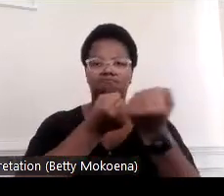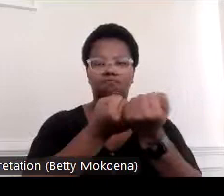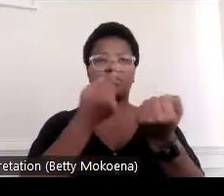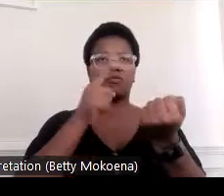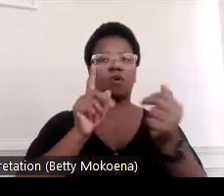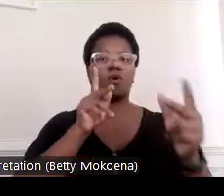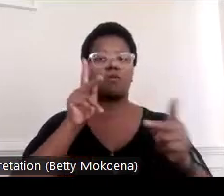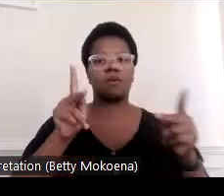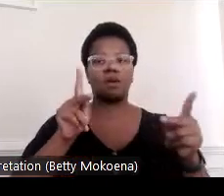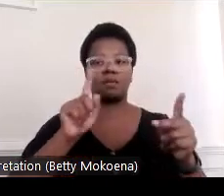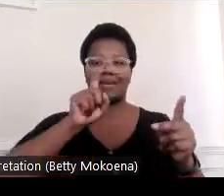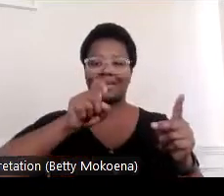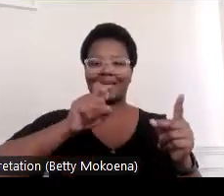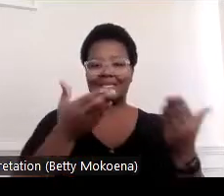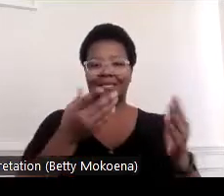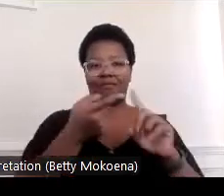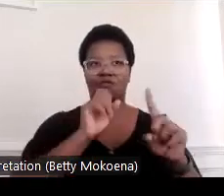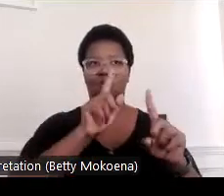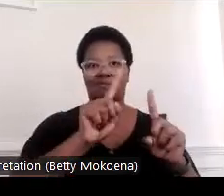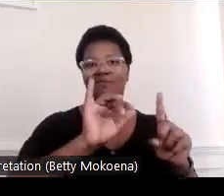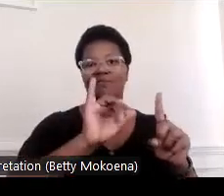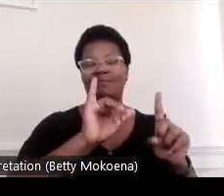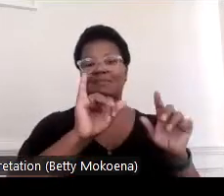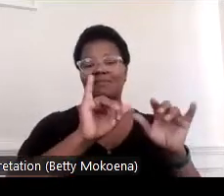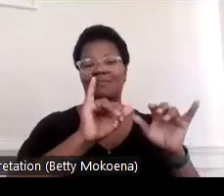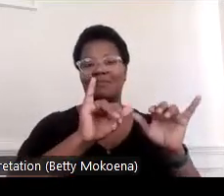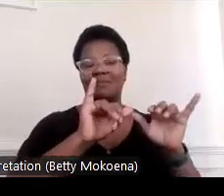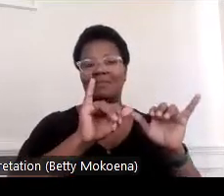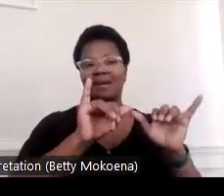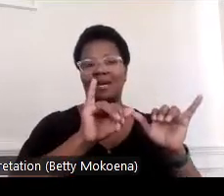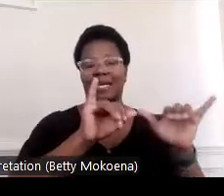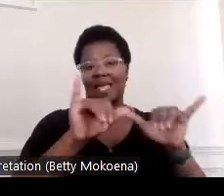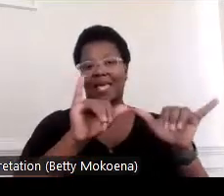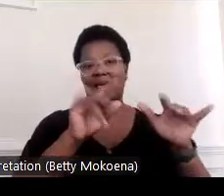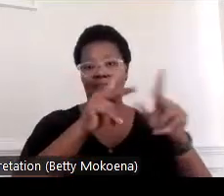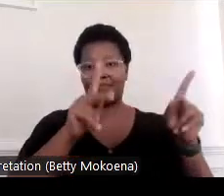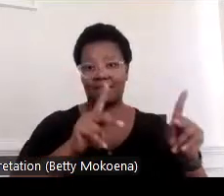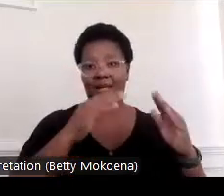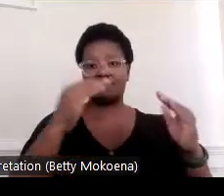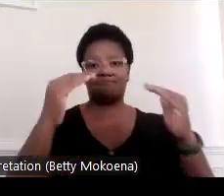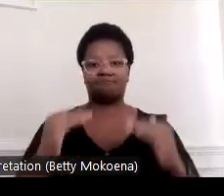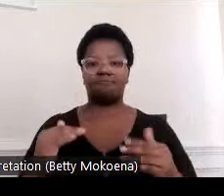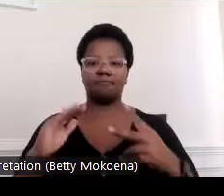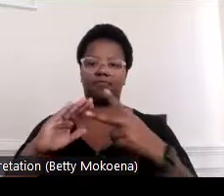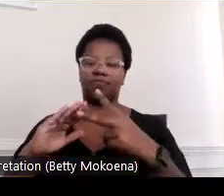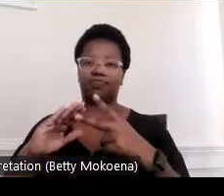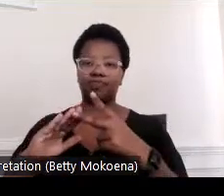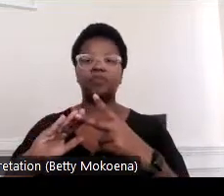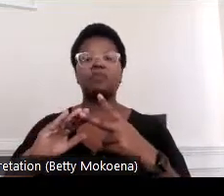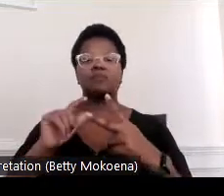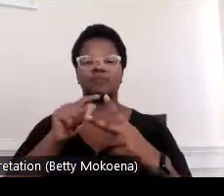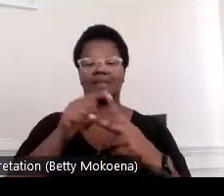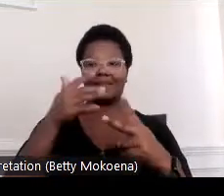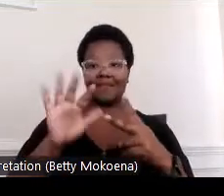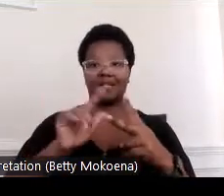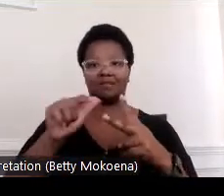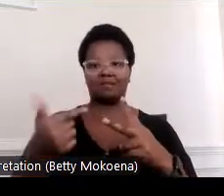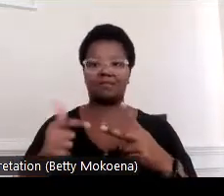trabajo tan tan importante El empeño de ayudar a las personas a recibir servicios de partes centros regionales